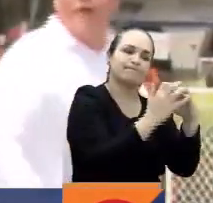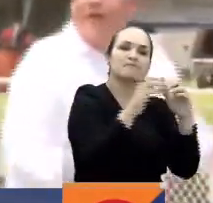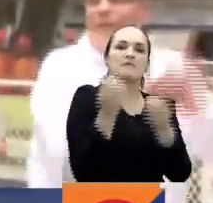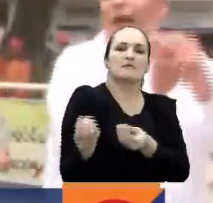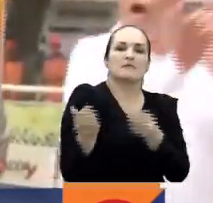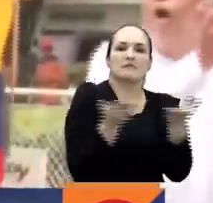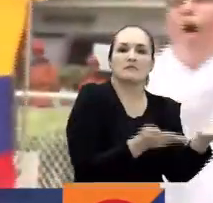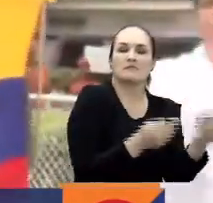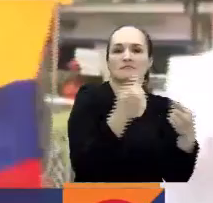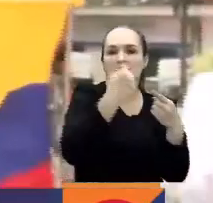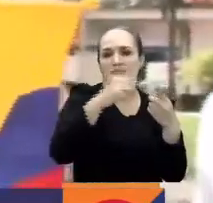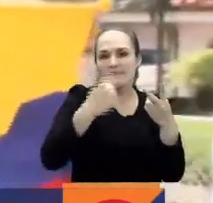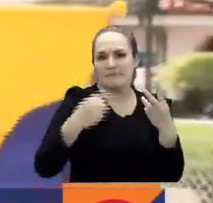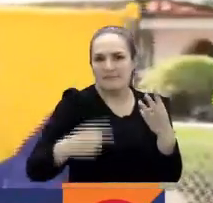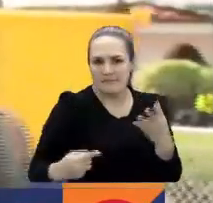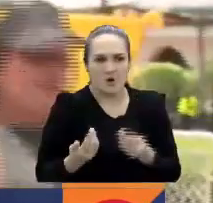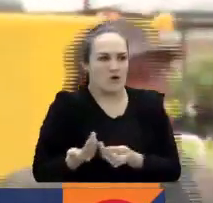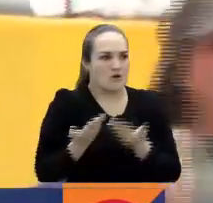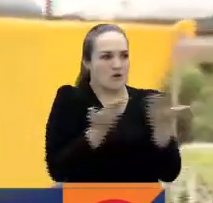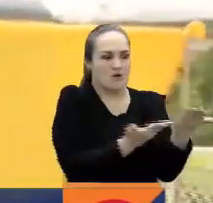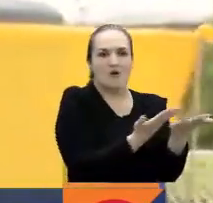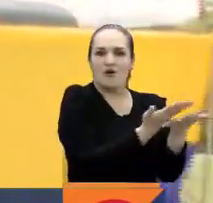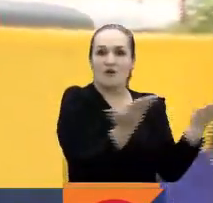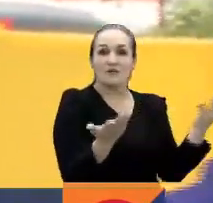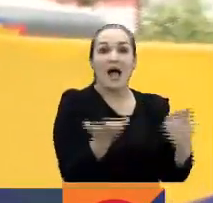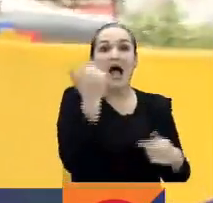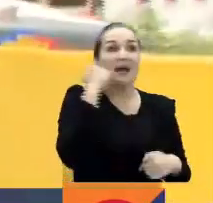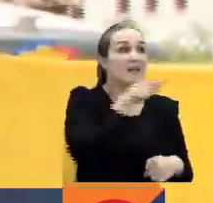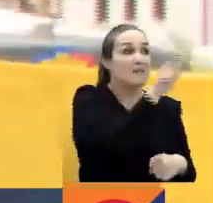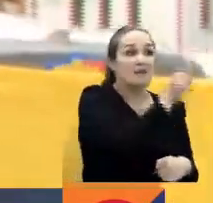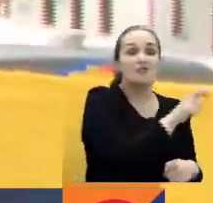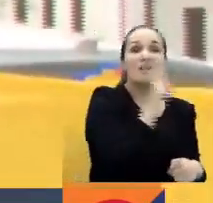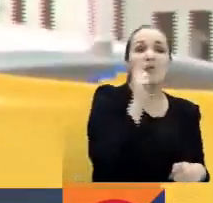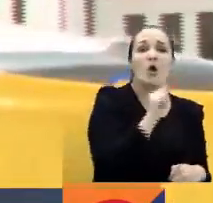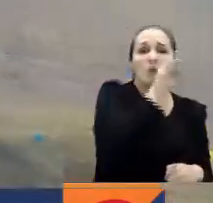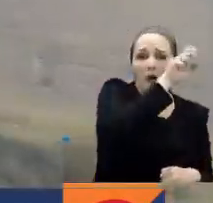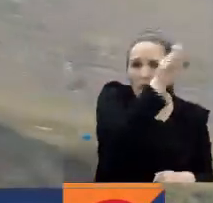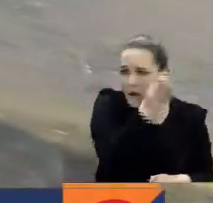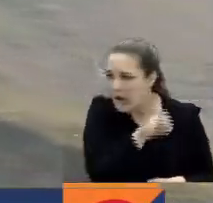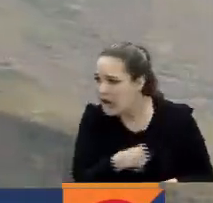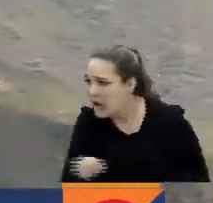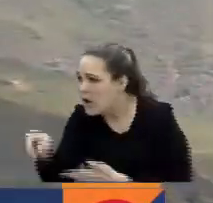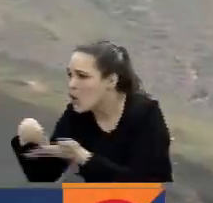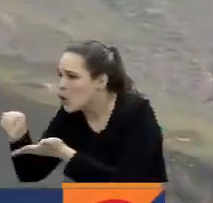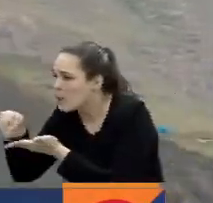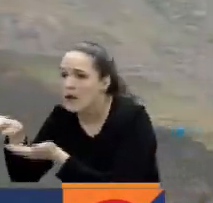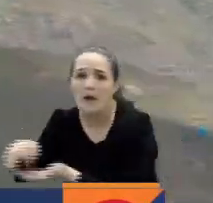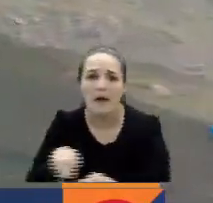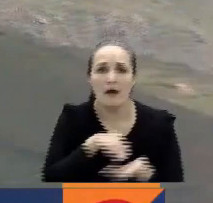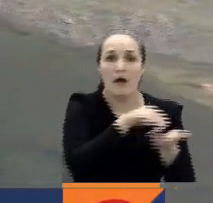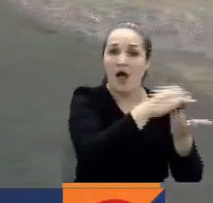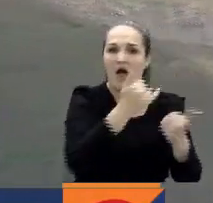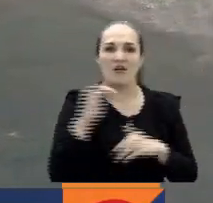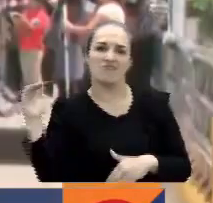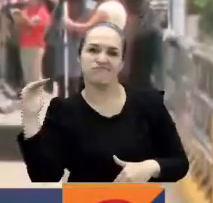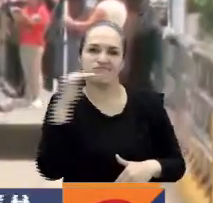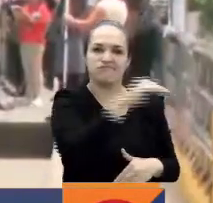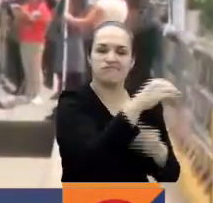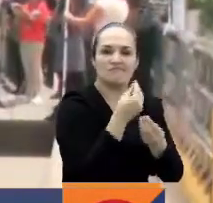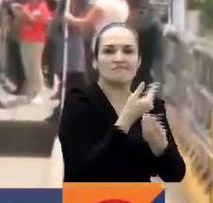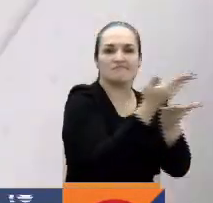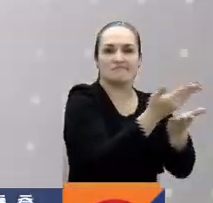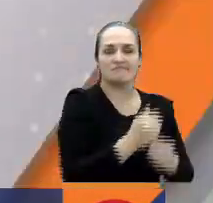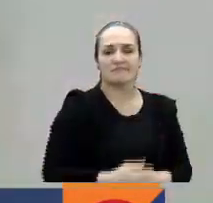cargamento de elementos que en la cotidianidad venían a buscar los venezolanos, arriesgándose por las cerca de 200 trochas.